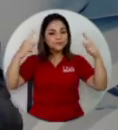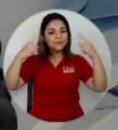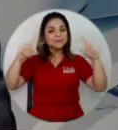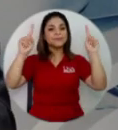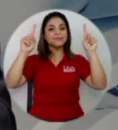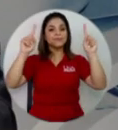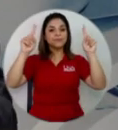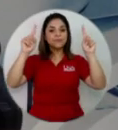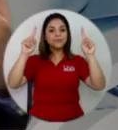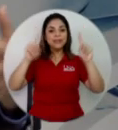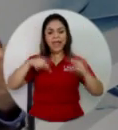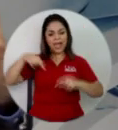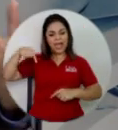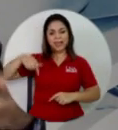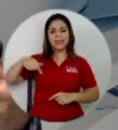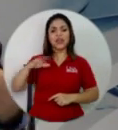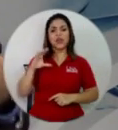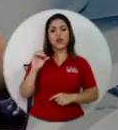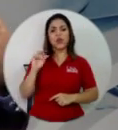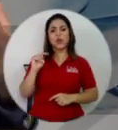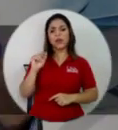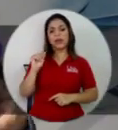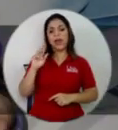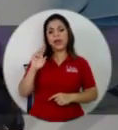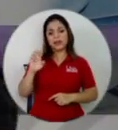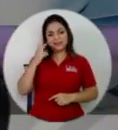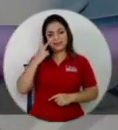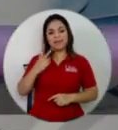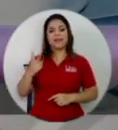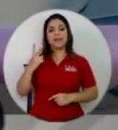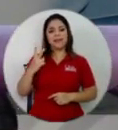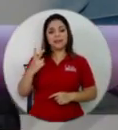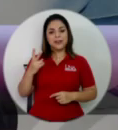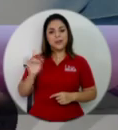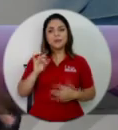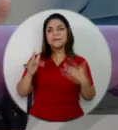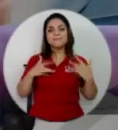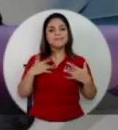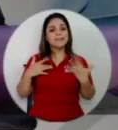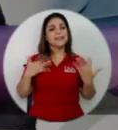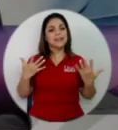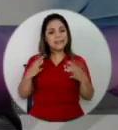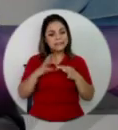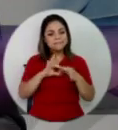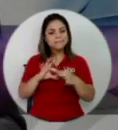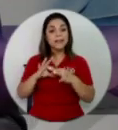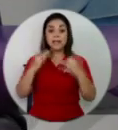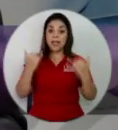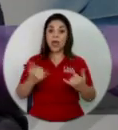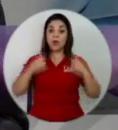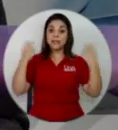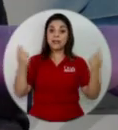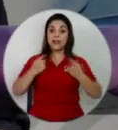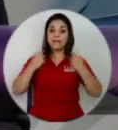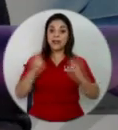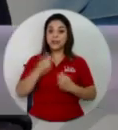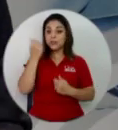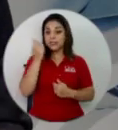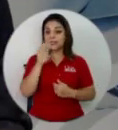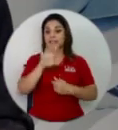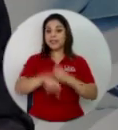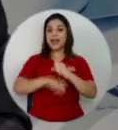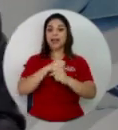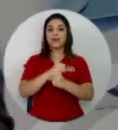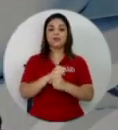que está presente en el ambiente interno de CONARE, de las universidades, en el trabajo de Alajuela. Y ahorita que estamos con estas celebraciones de